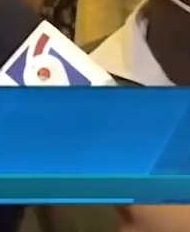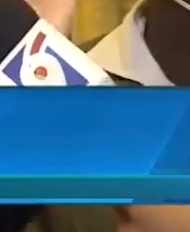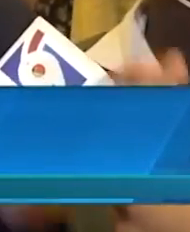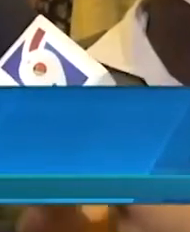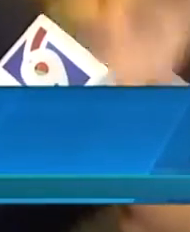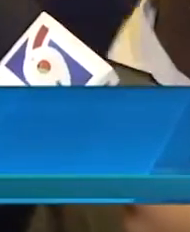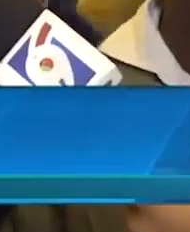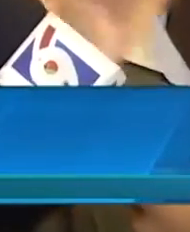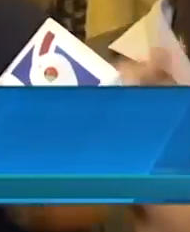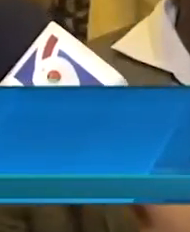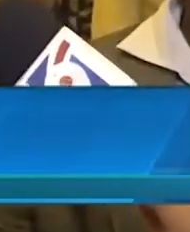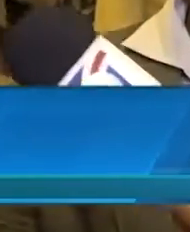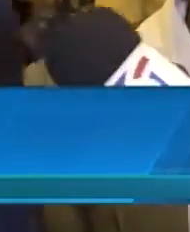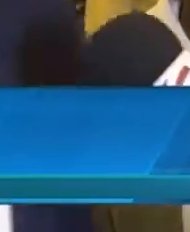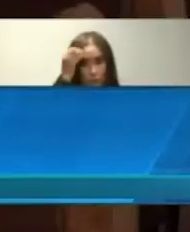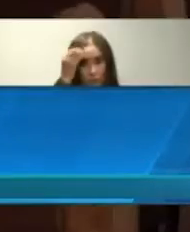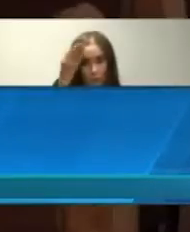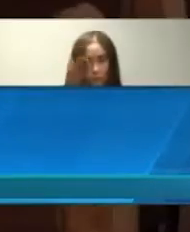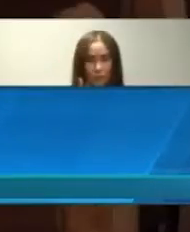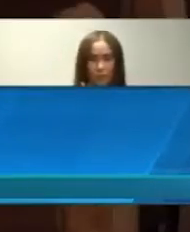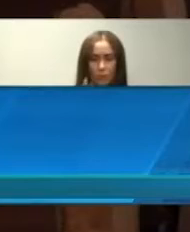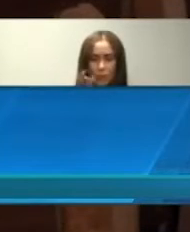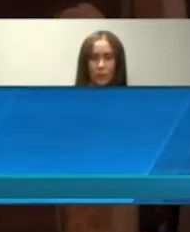partido y la celebración del noveno congreso.